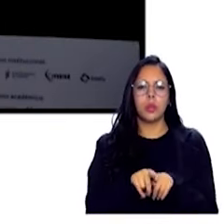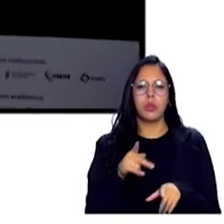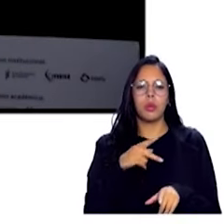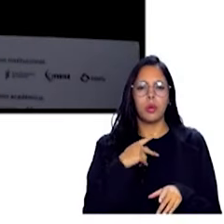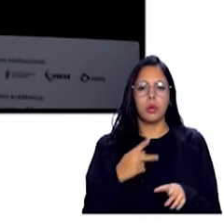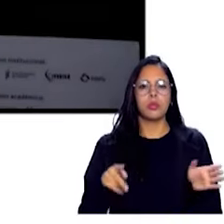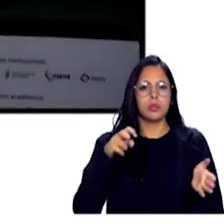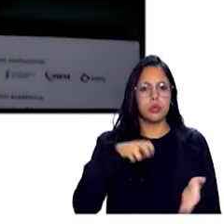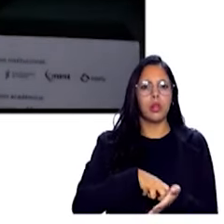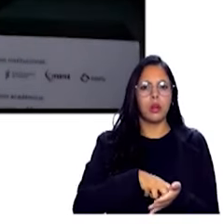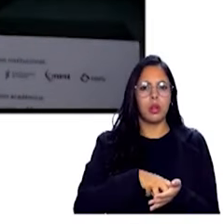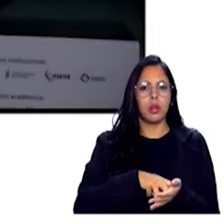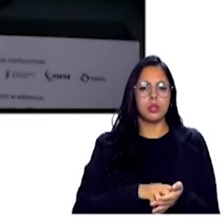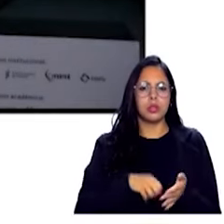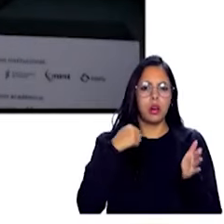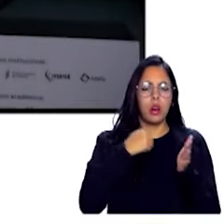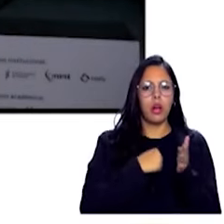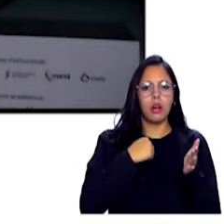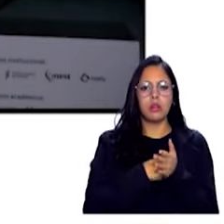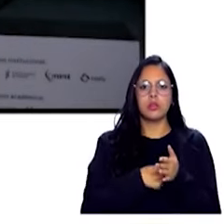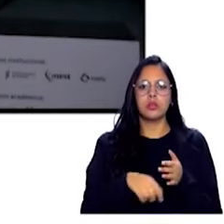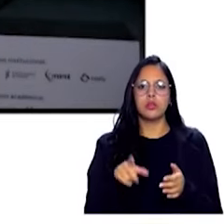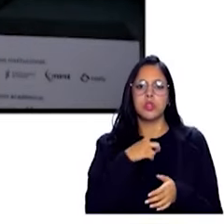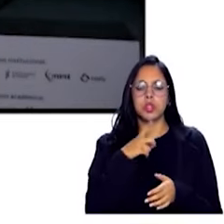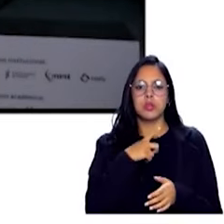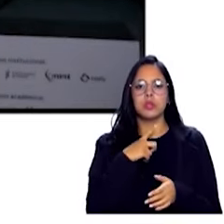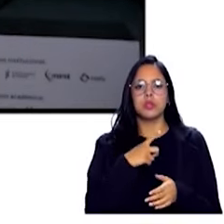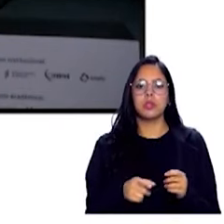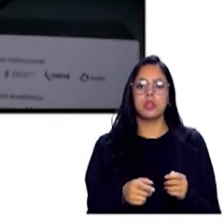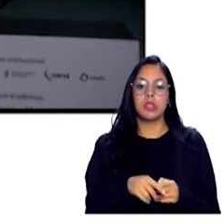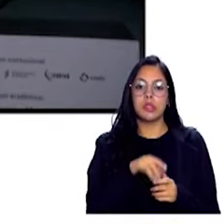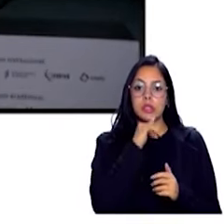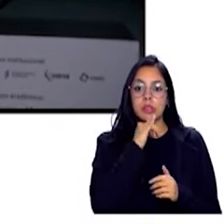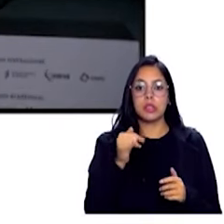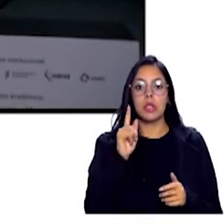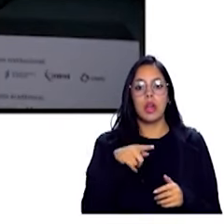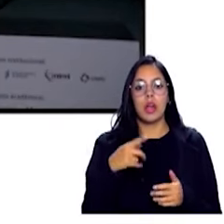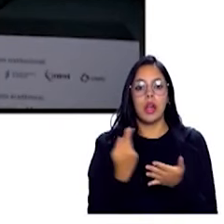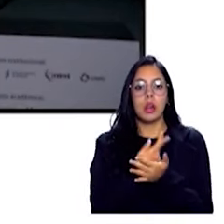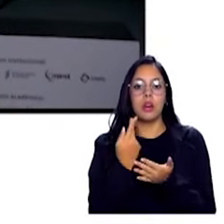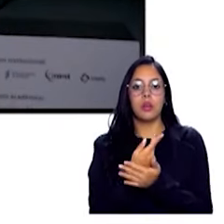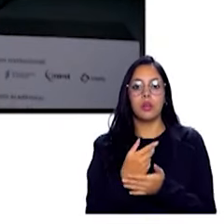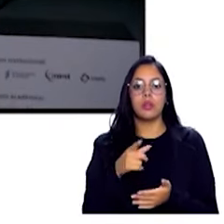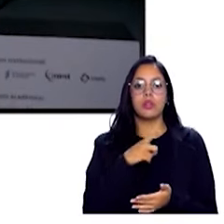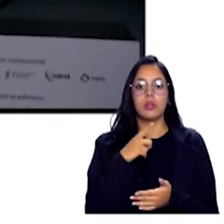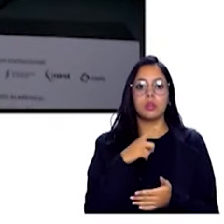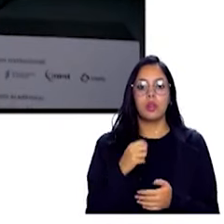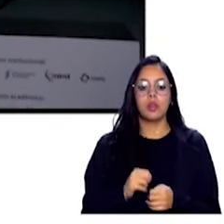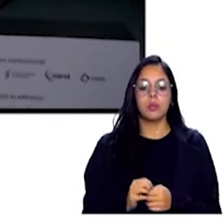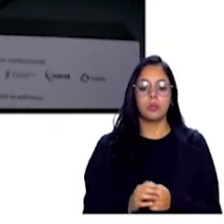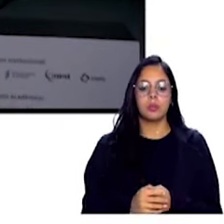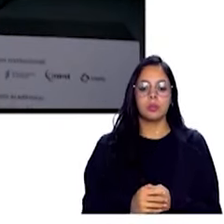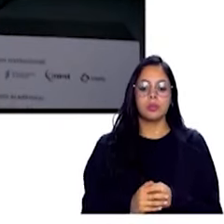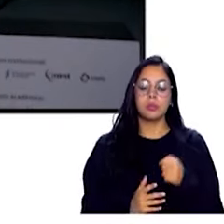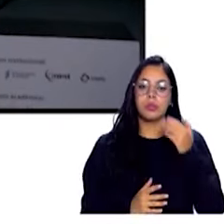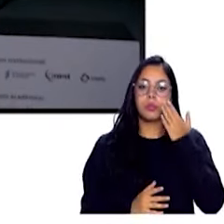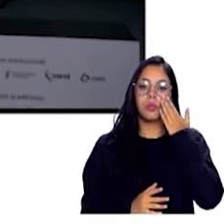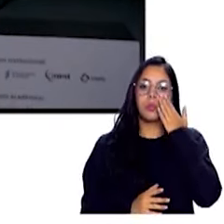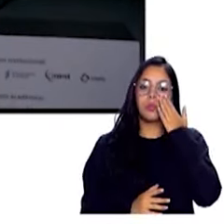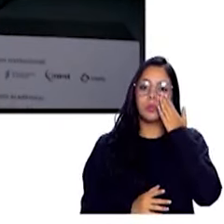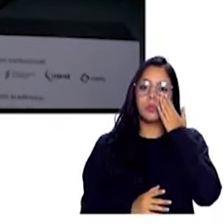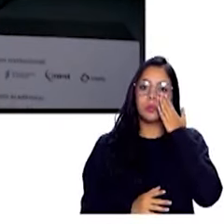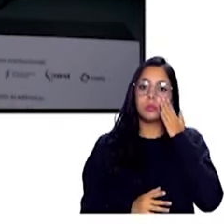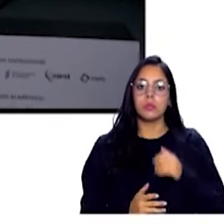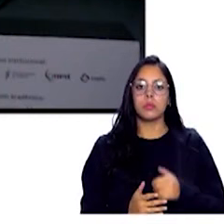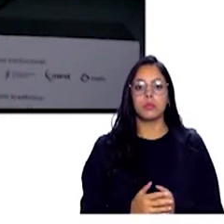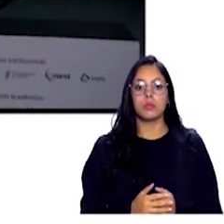la un engo Y Hay argumentos a favor Y en cont Bueno se estudi mucho se debati largo se